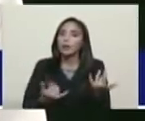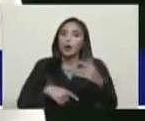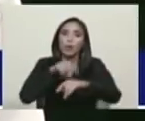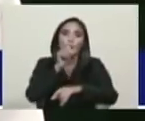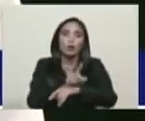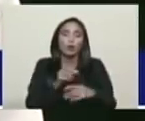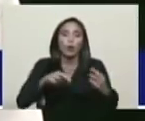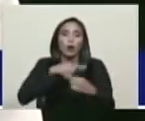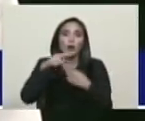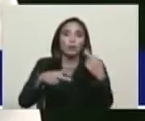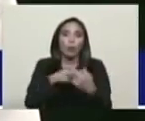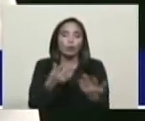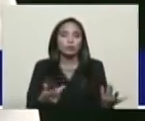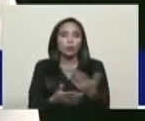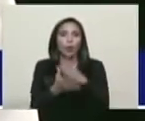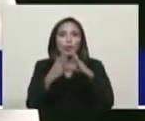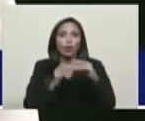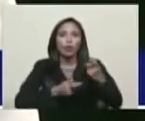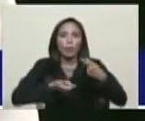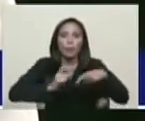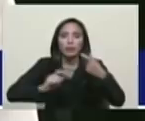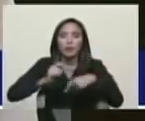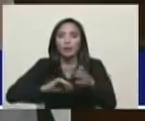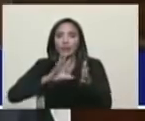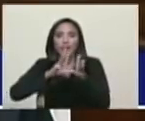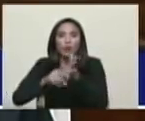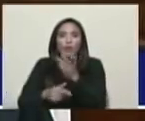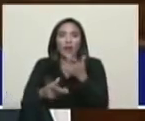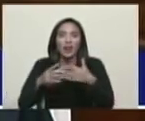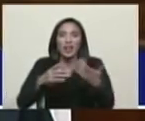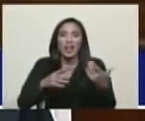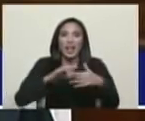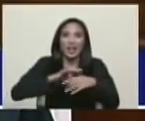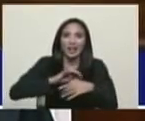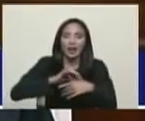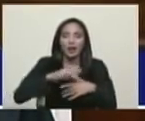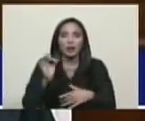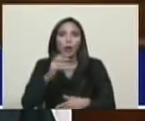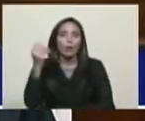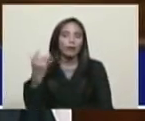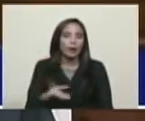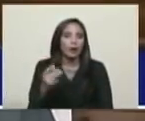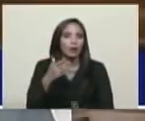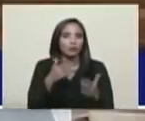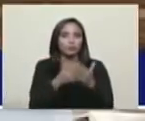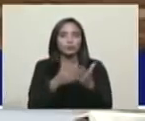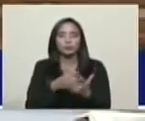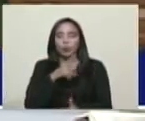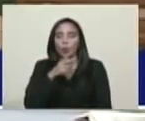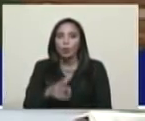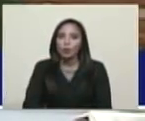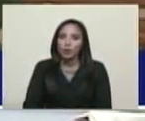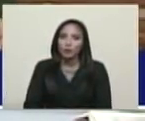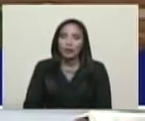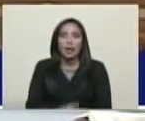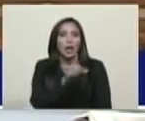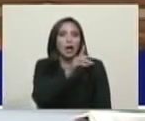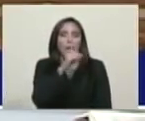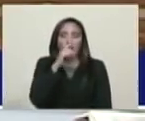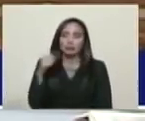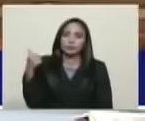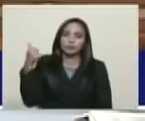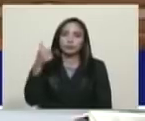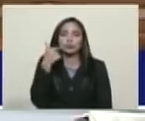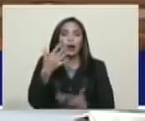y derrotar las mafias distribuidoras de la carne, mafias que han azotado al país por 100 años, no digamos ahora solo la